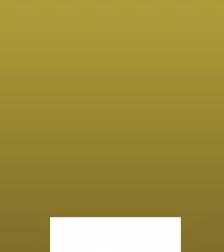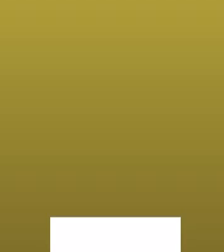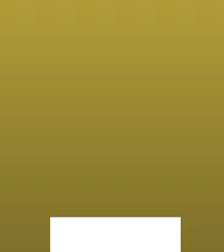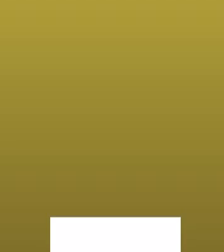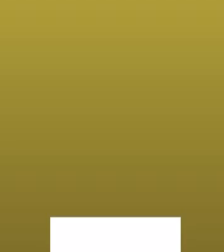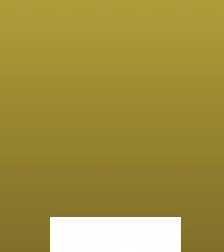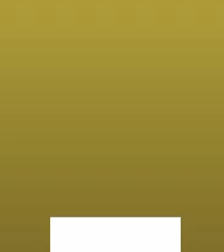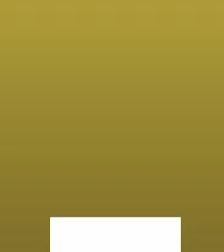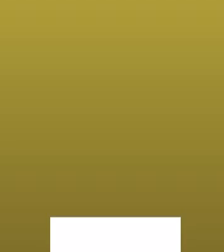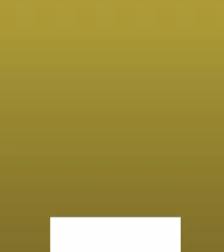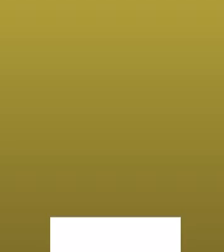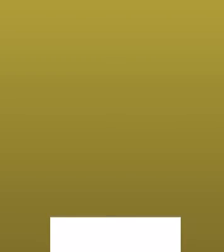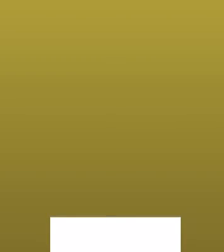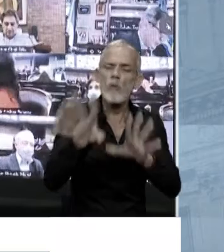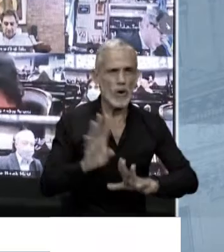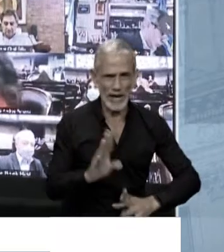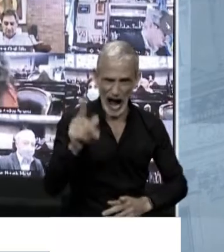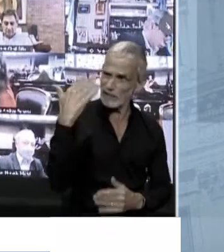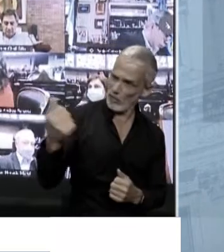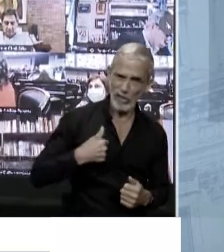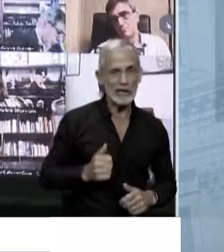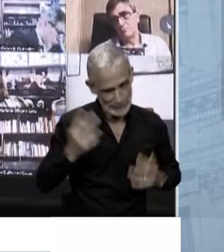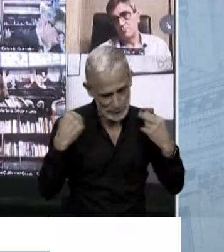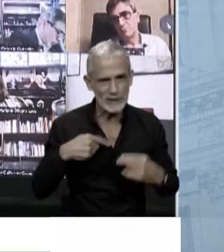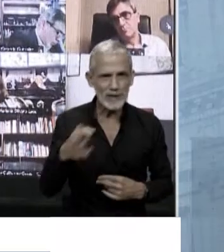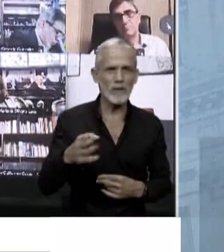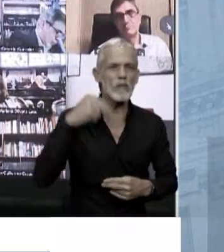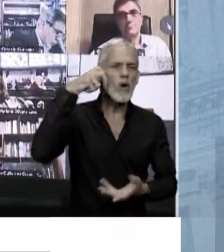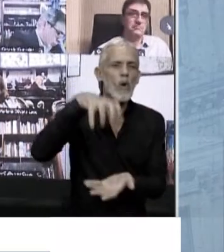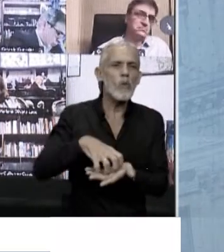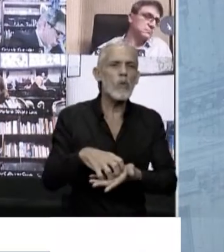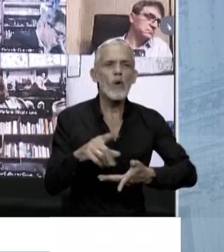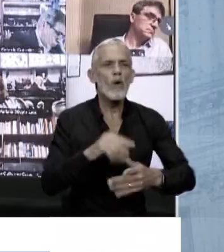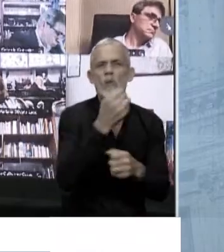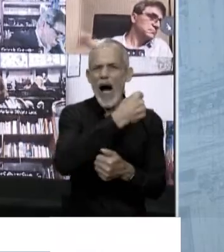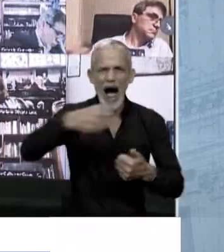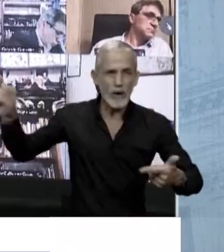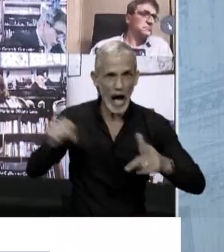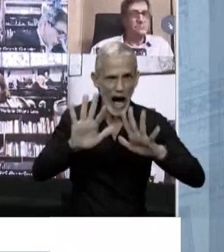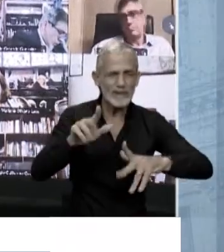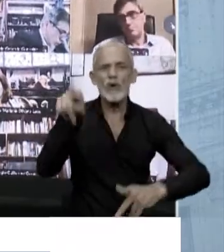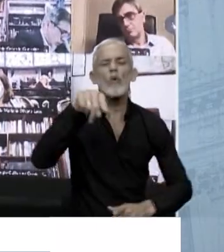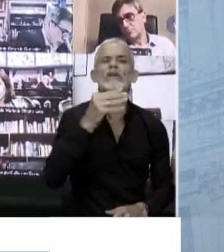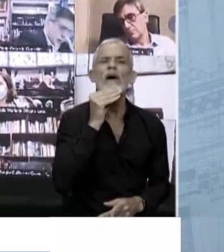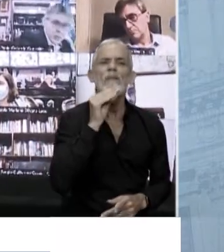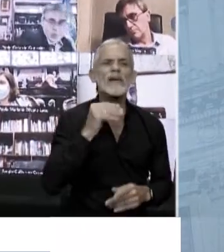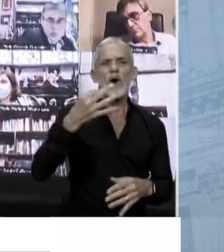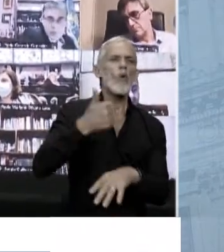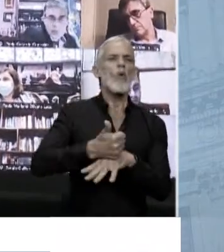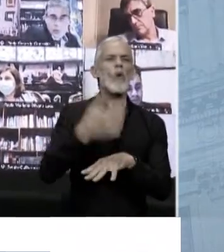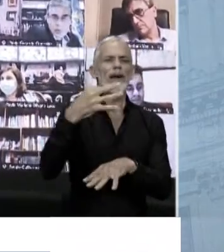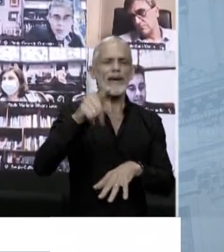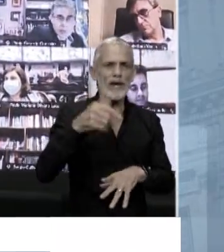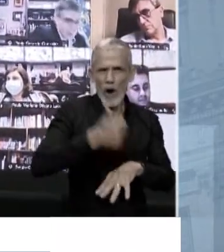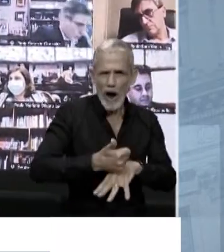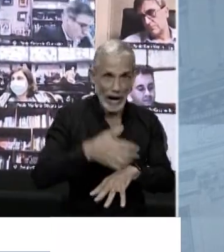quiera, que convoca cuando usted quiere. Usted cree que la Cámara es una Cámara de ausentes, a donde usted es el único presente.